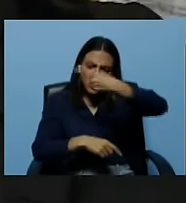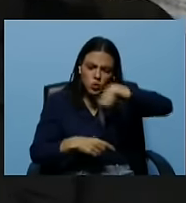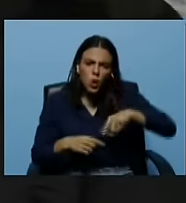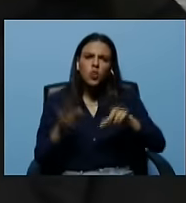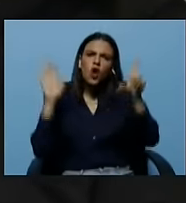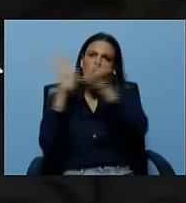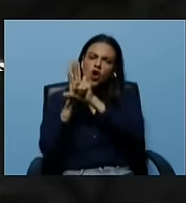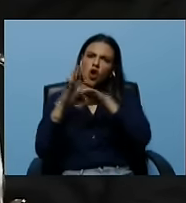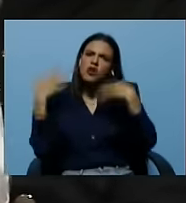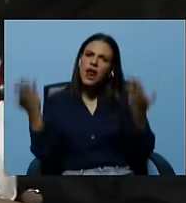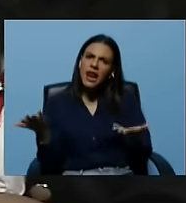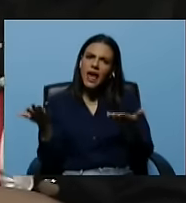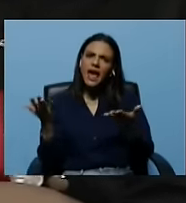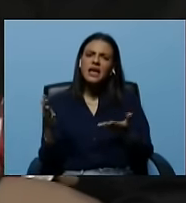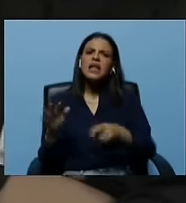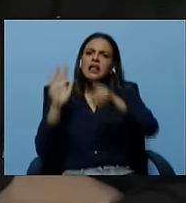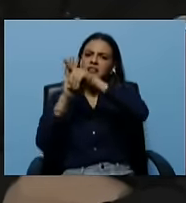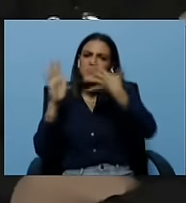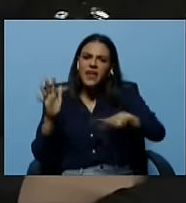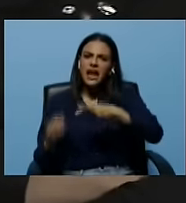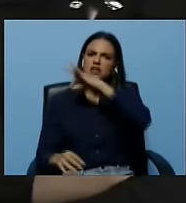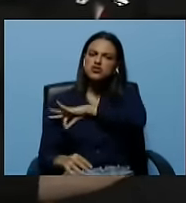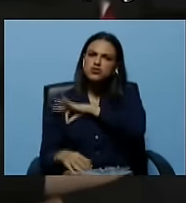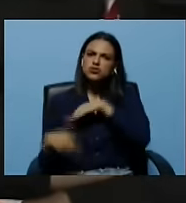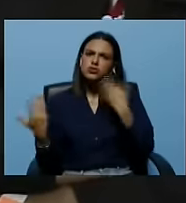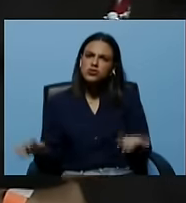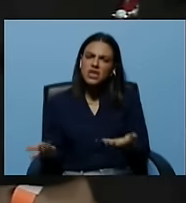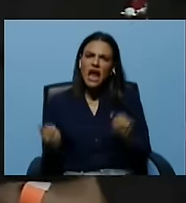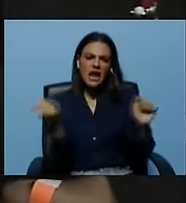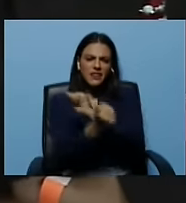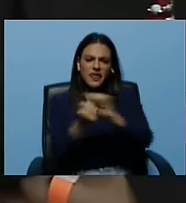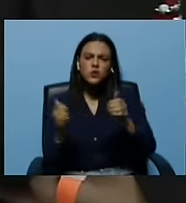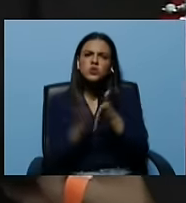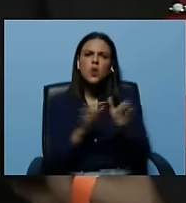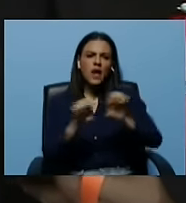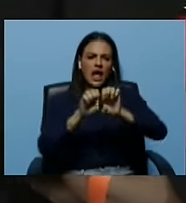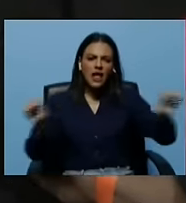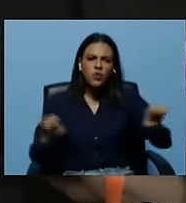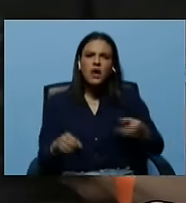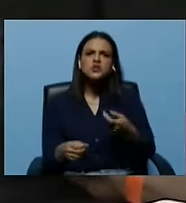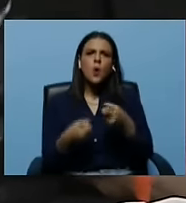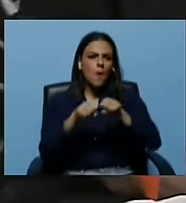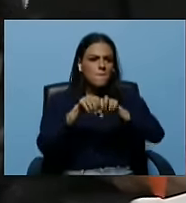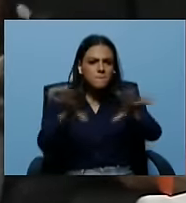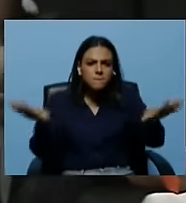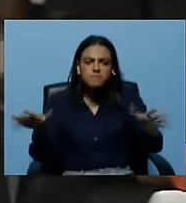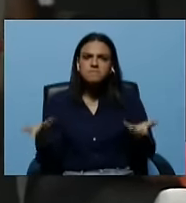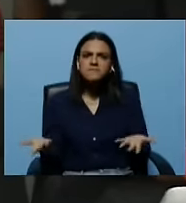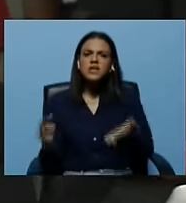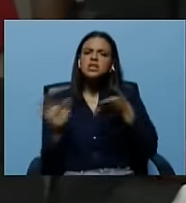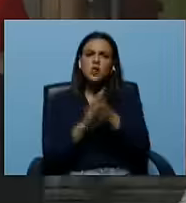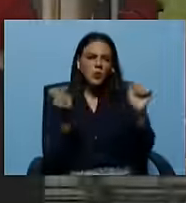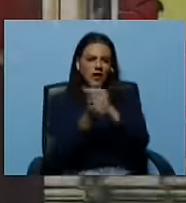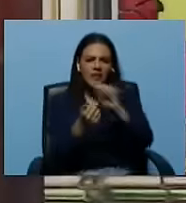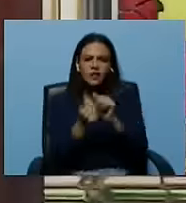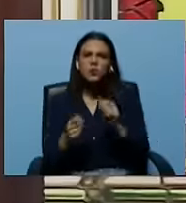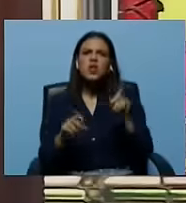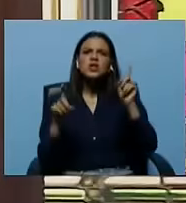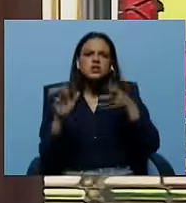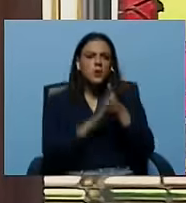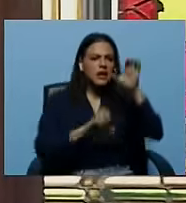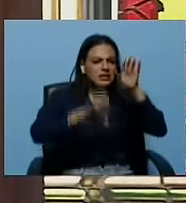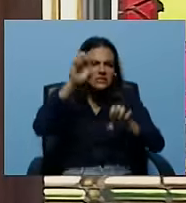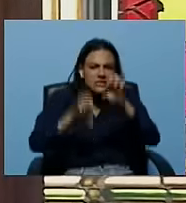leyes, derechos sociales, destruyendo la educación pública. Gabriela, destruyendo la ciencia y tecnología,